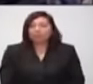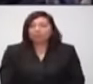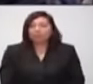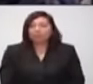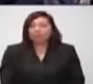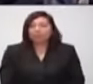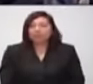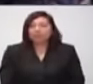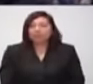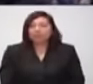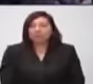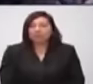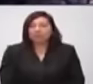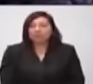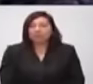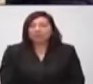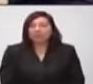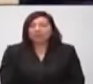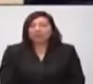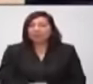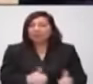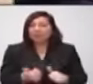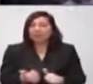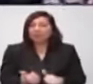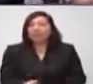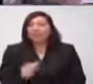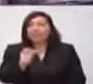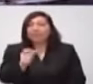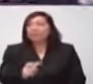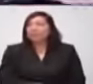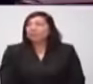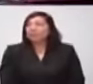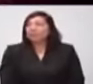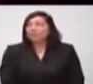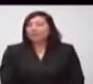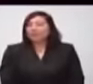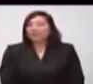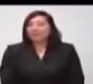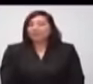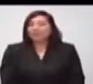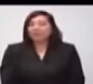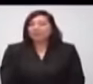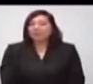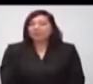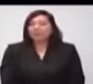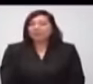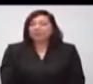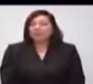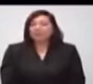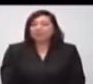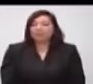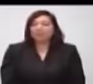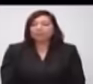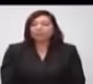Bien. Damos paso al siguiente técnico, creo que es relacionado a corredores complementarios, ¿no?